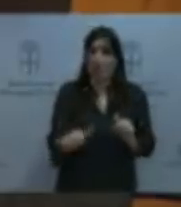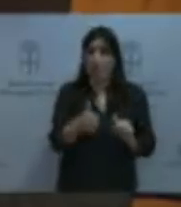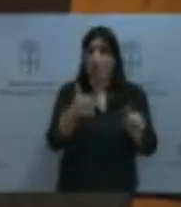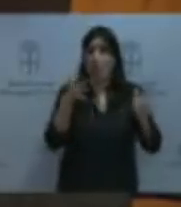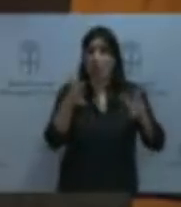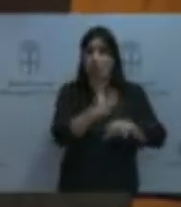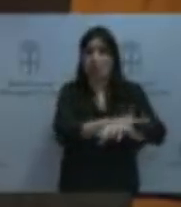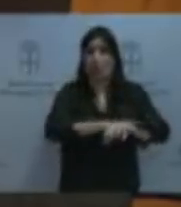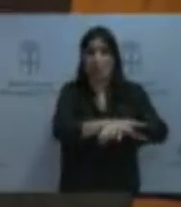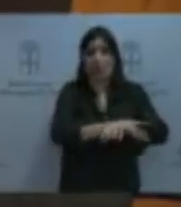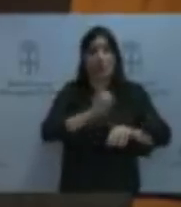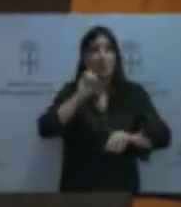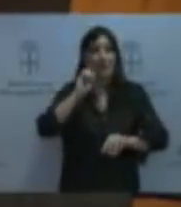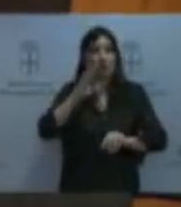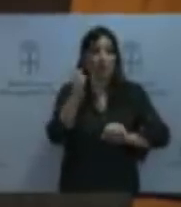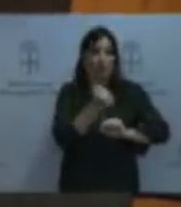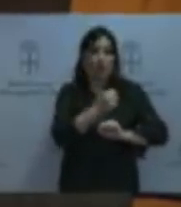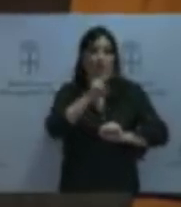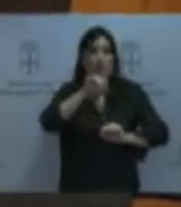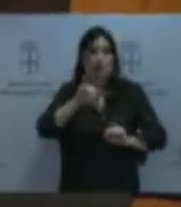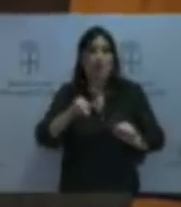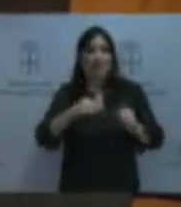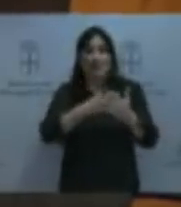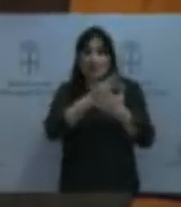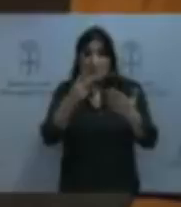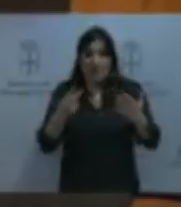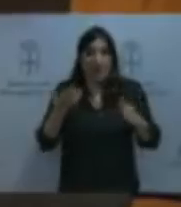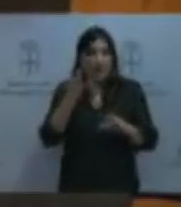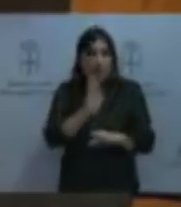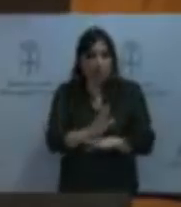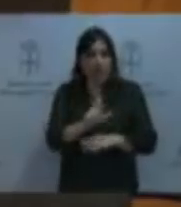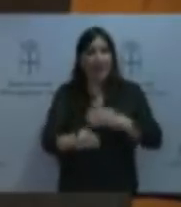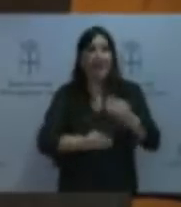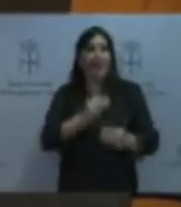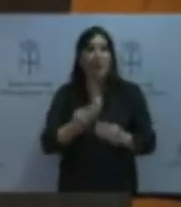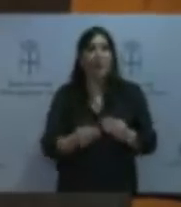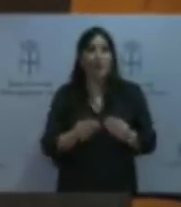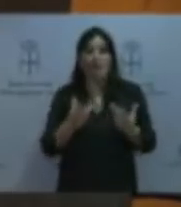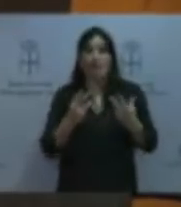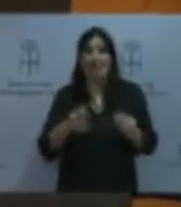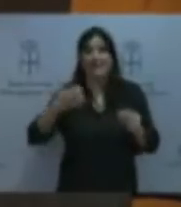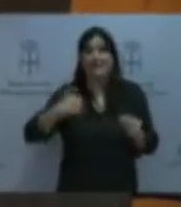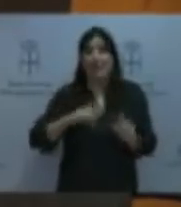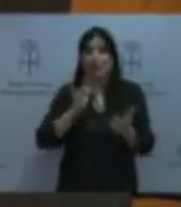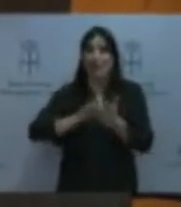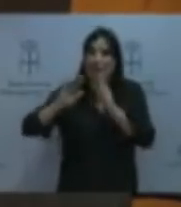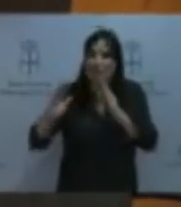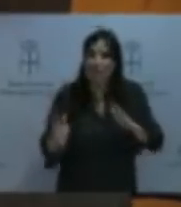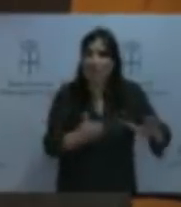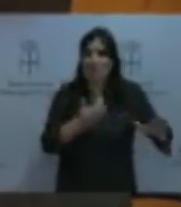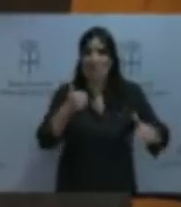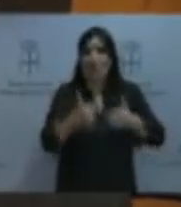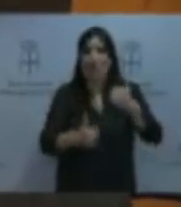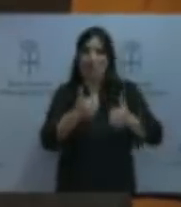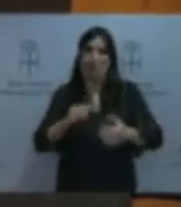del año 2017, ejecución acaba de finalizarse con la fase de oposición relativa a las categorías de médico de familia